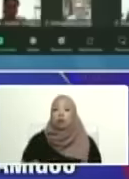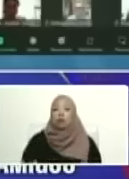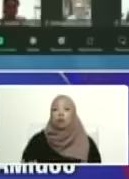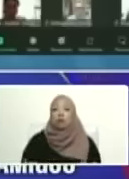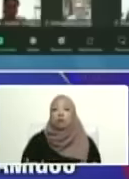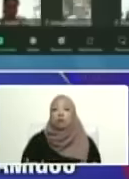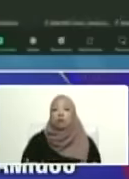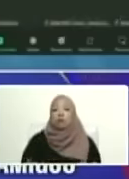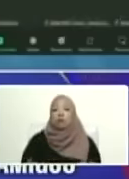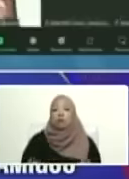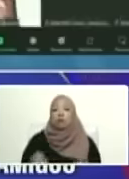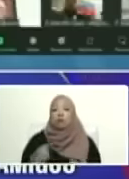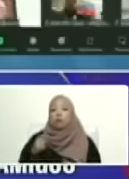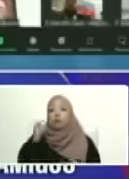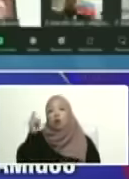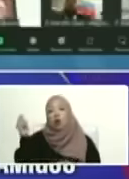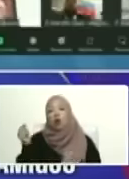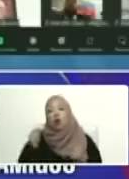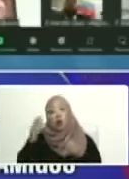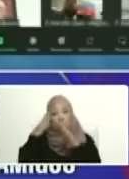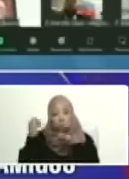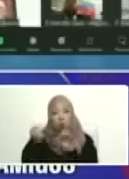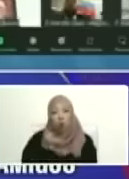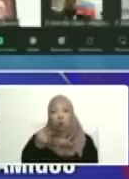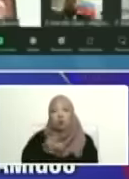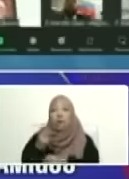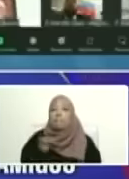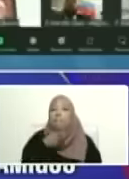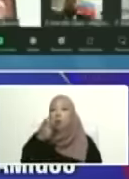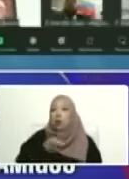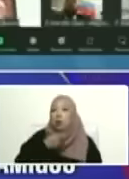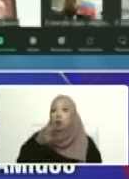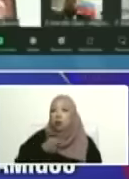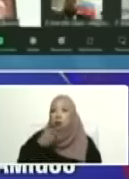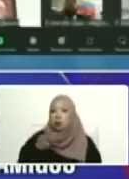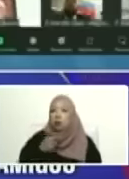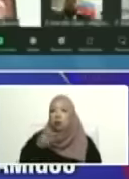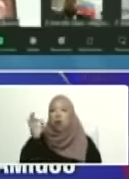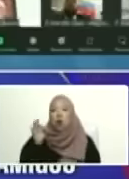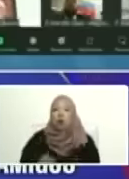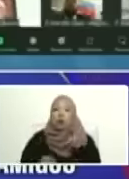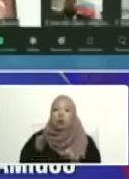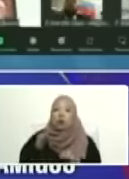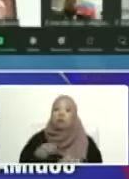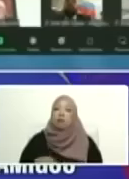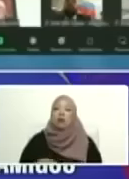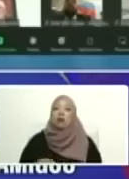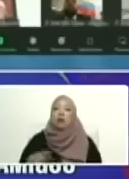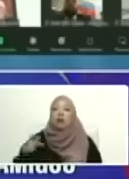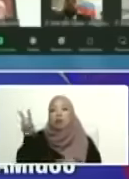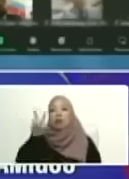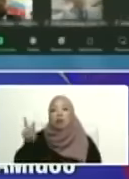sin el consentimiento diplomático, legal, político, jurídico de Venezuela,